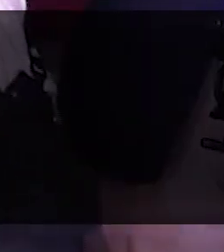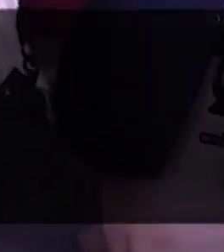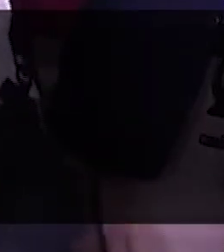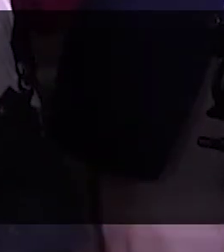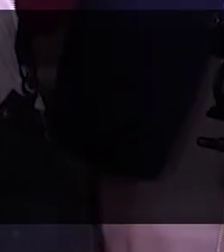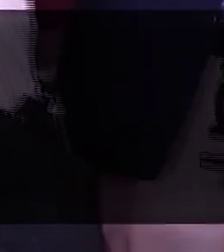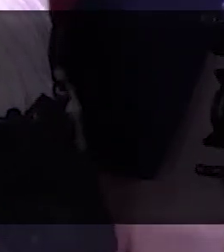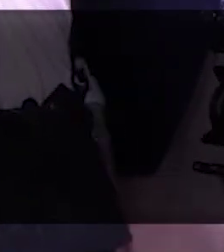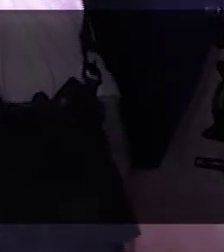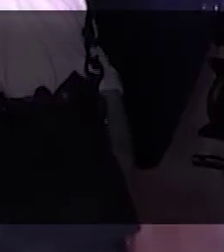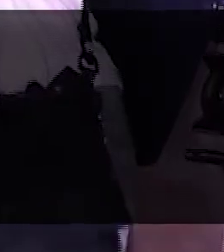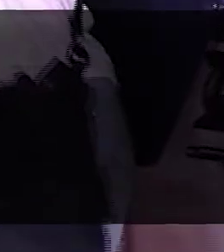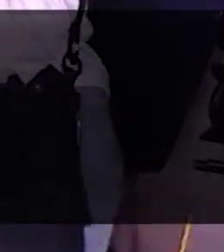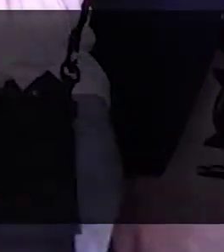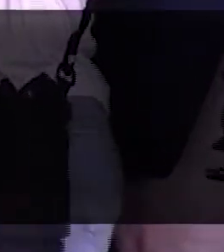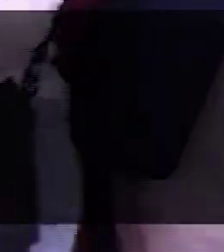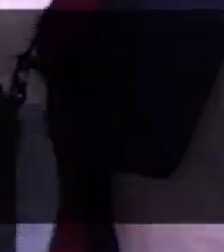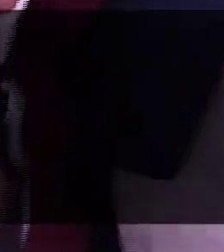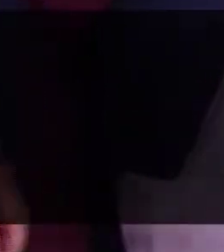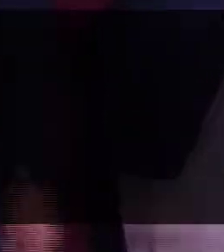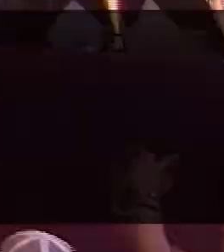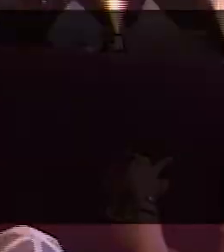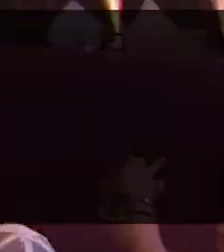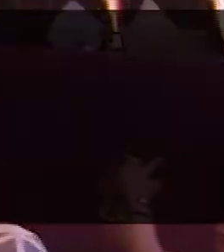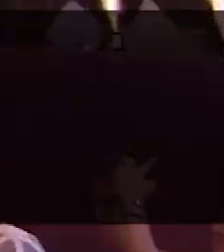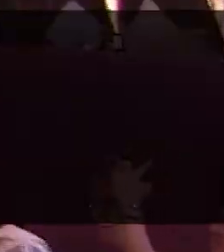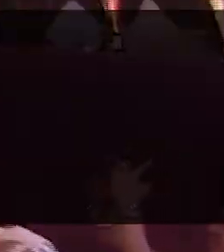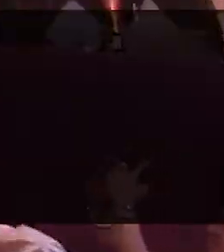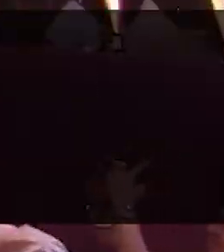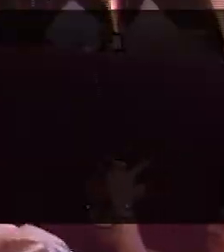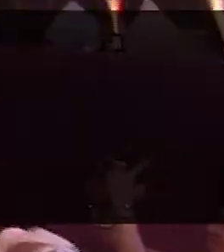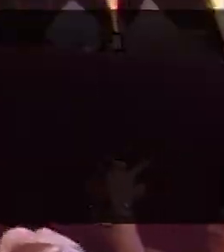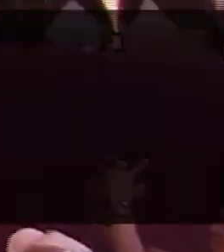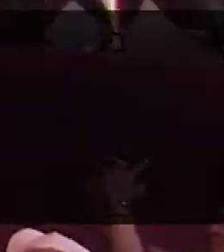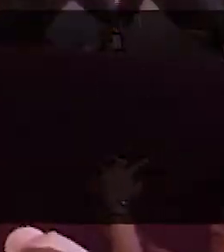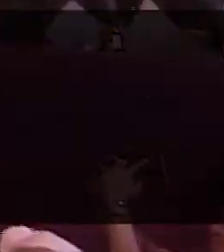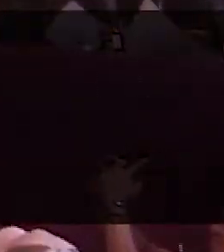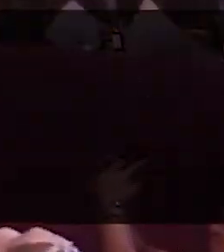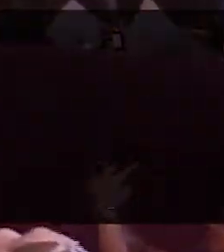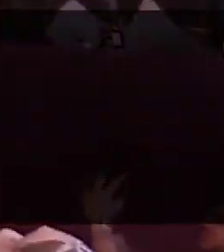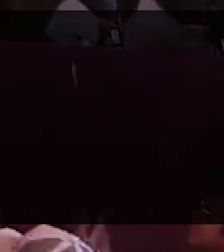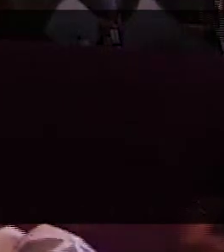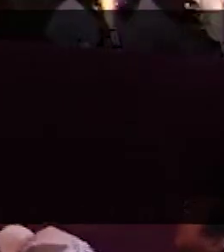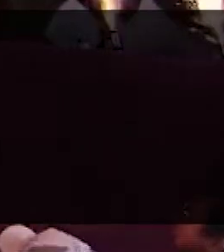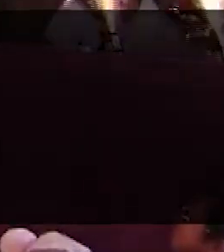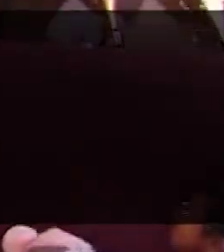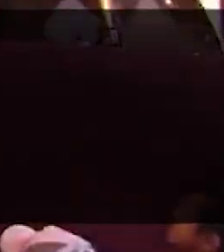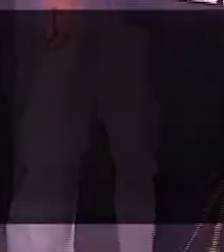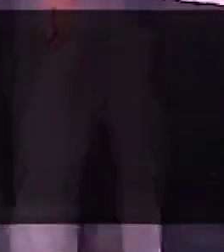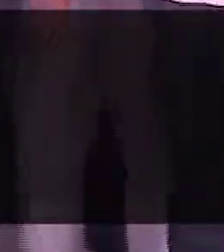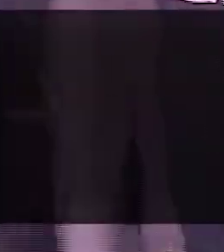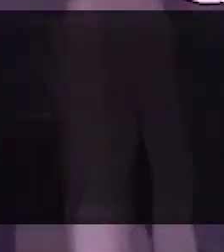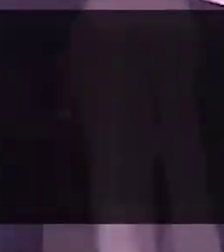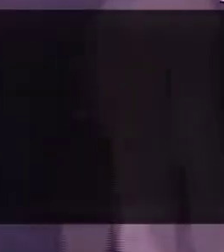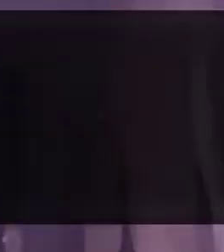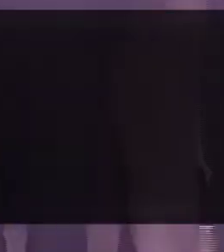primera mujer presidente en la historia de México. Será la primera vez en la historia mexicana que una mujer estará al frente